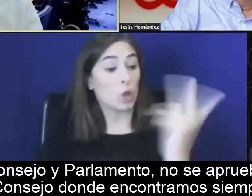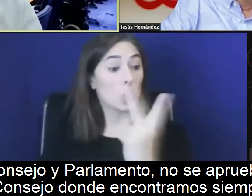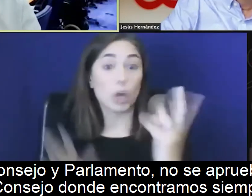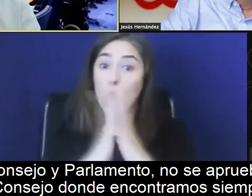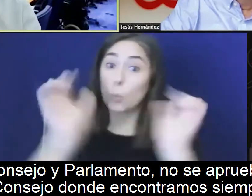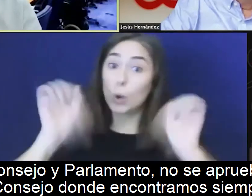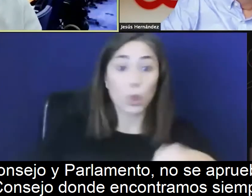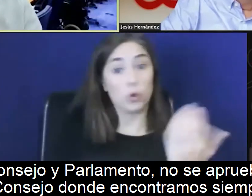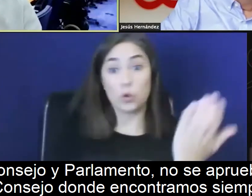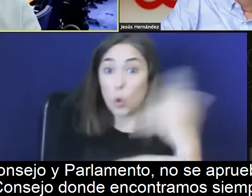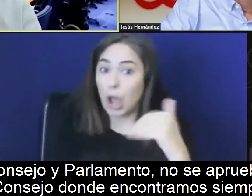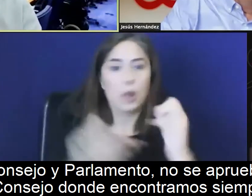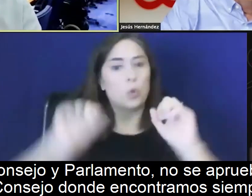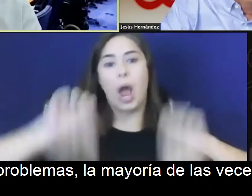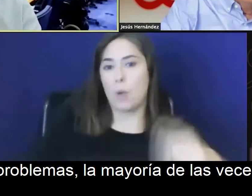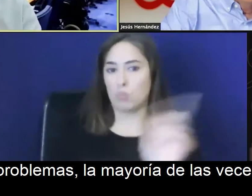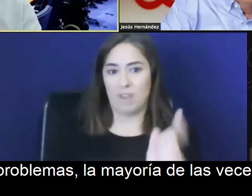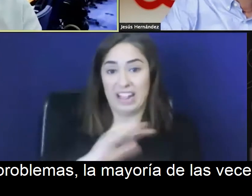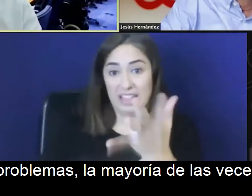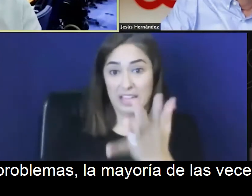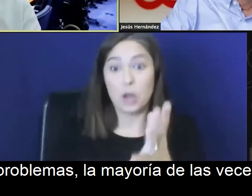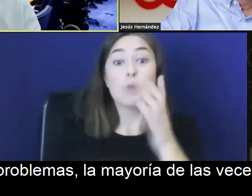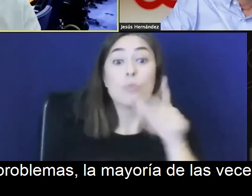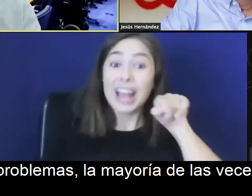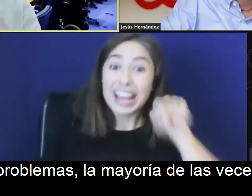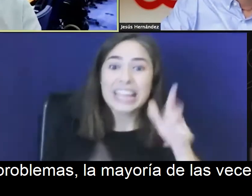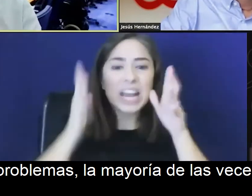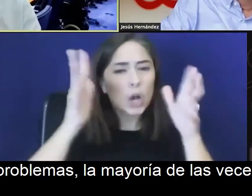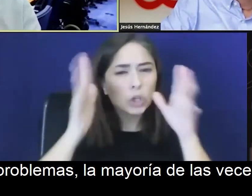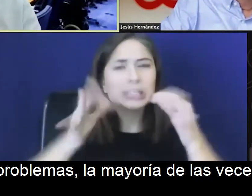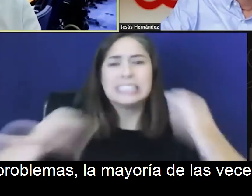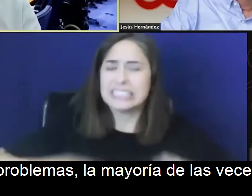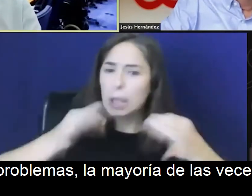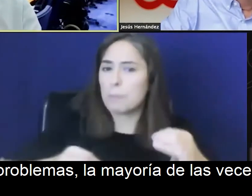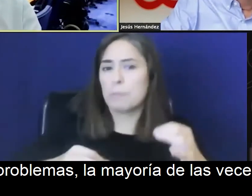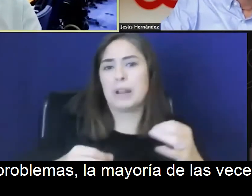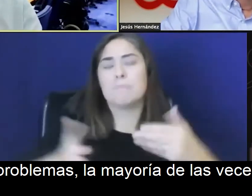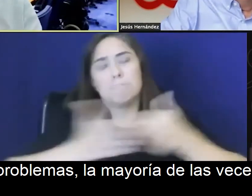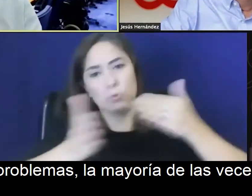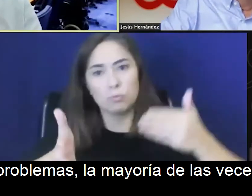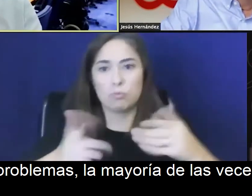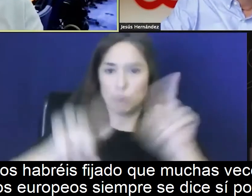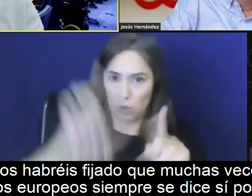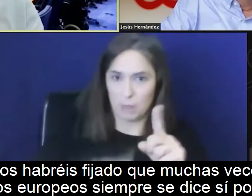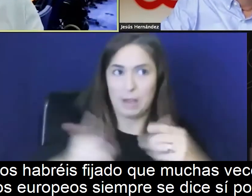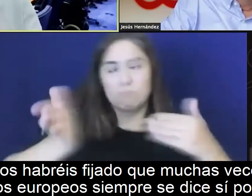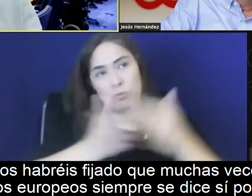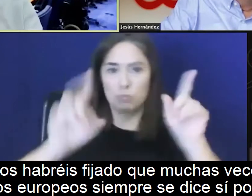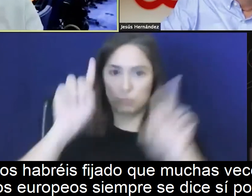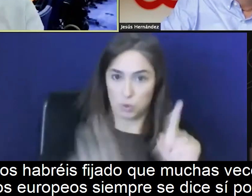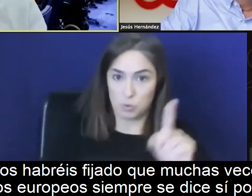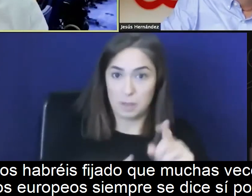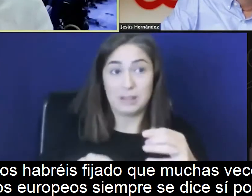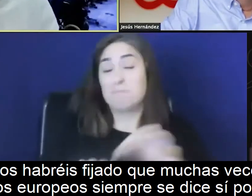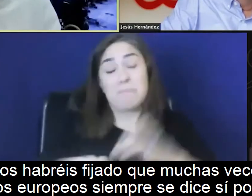el Consejo donde encontramos siempre todos los problemas, o muchas veces, la mayoría de las veces. Porque claro, os habréis